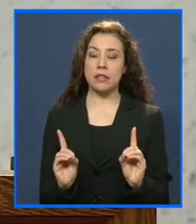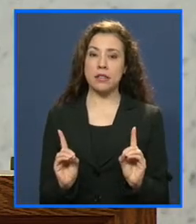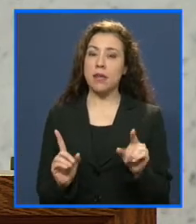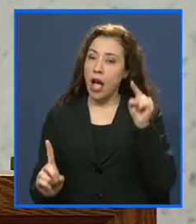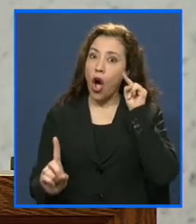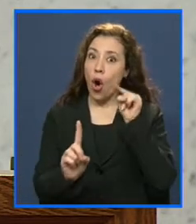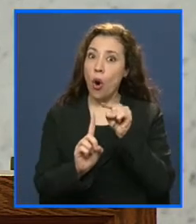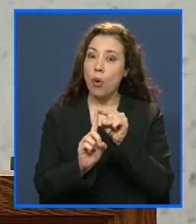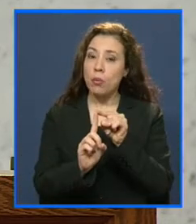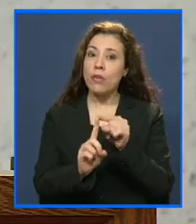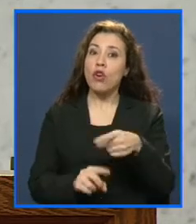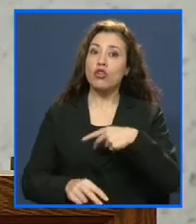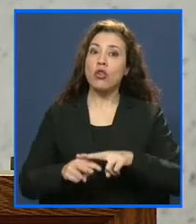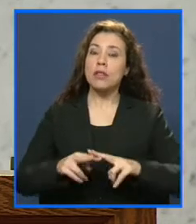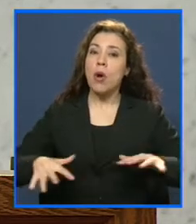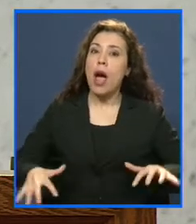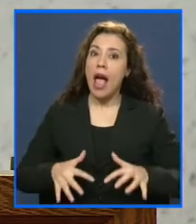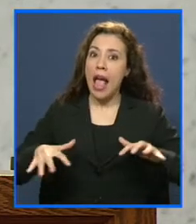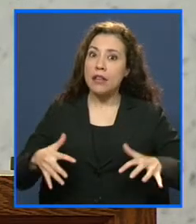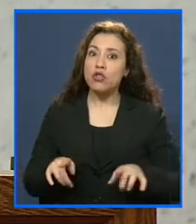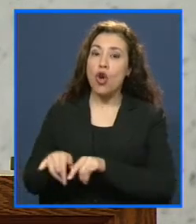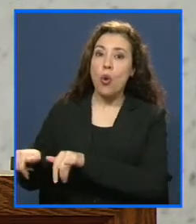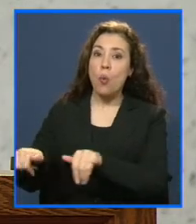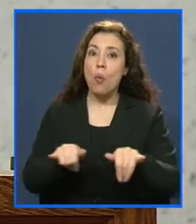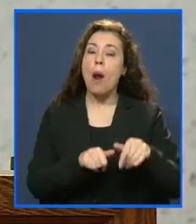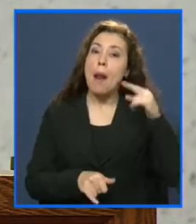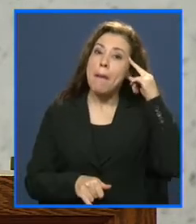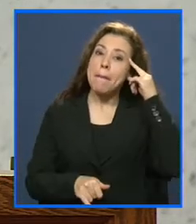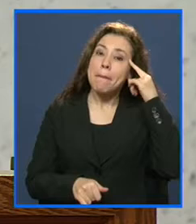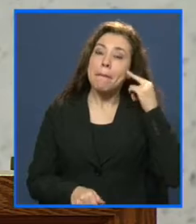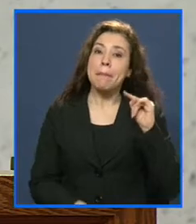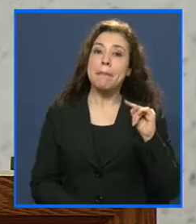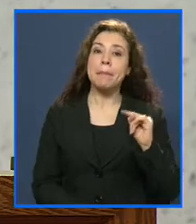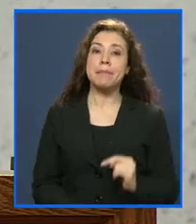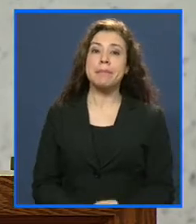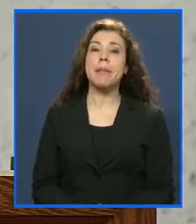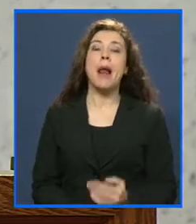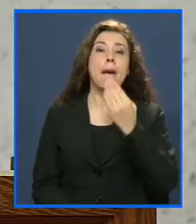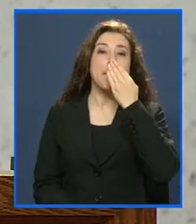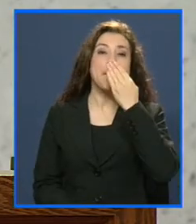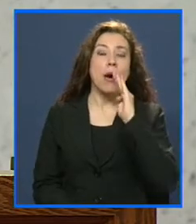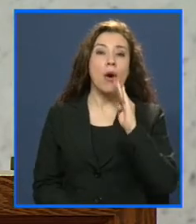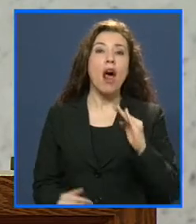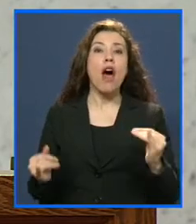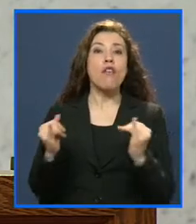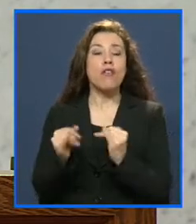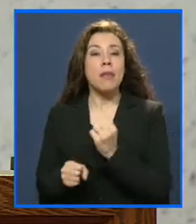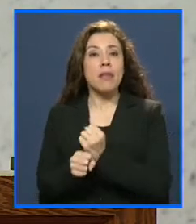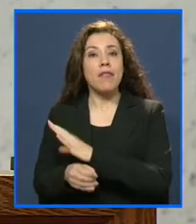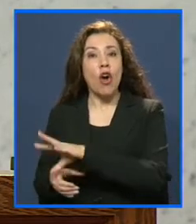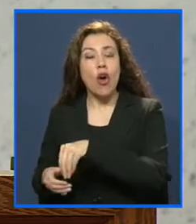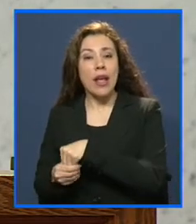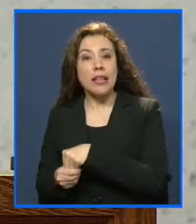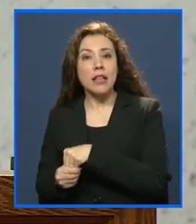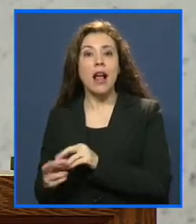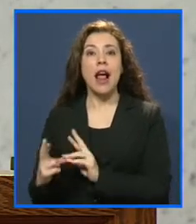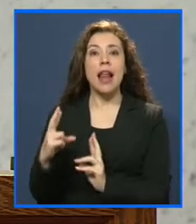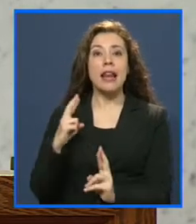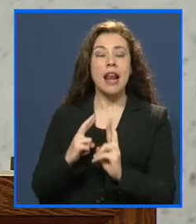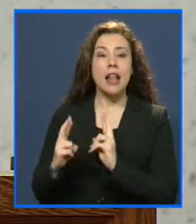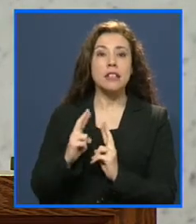dirección estamos realizando esfuerzos comunes de manera atrás para mejorar procesos internos vincularnos